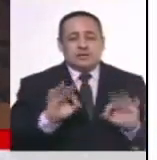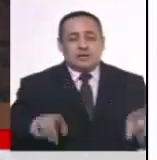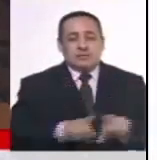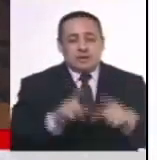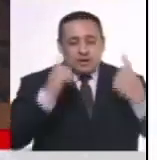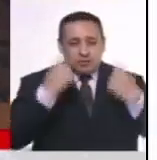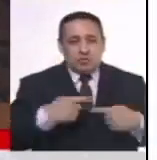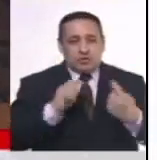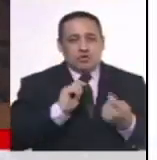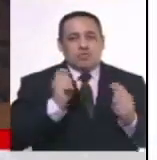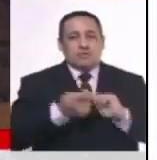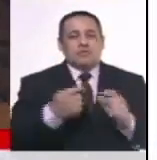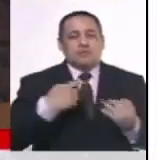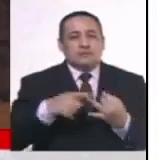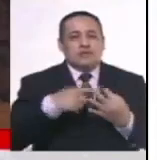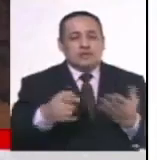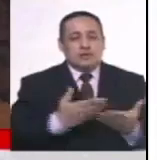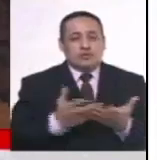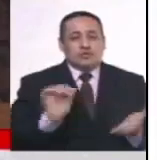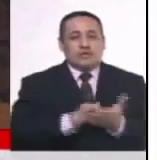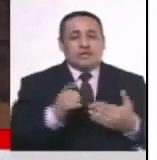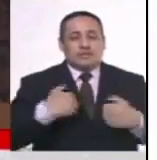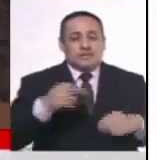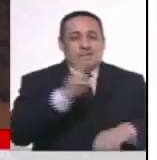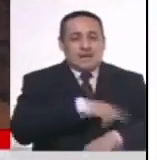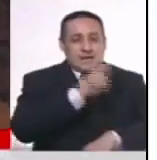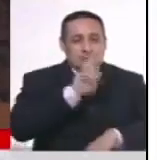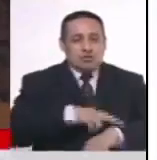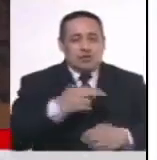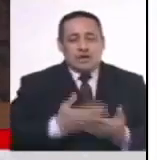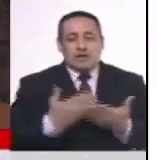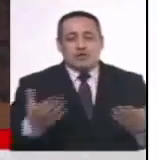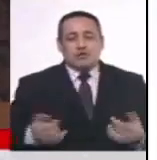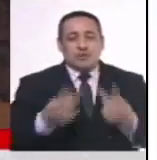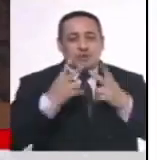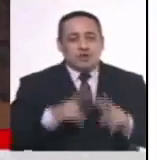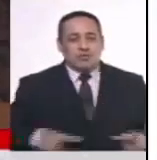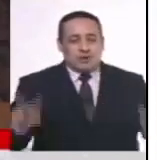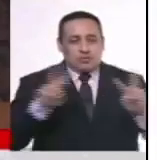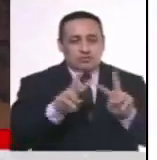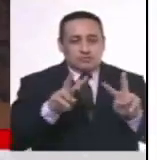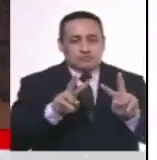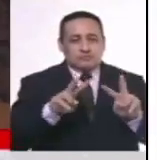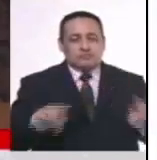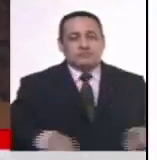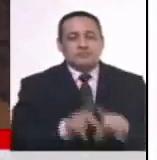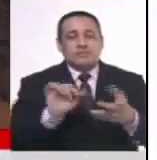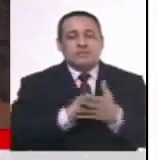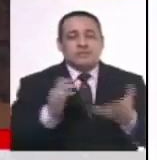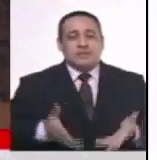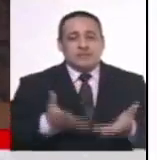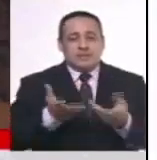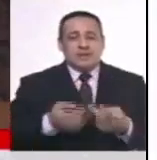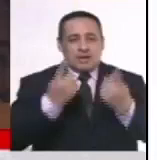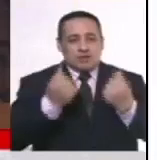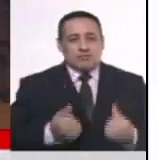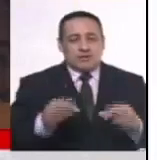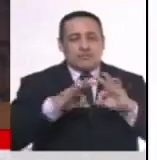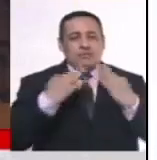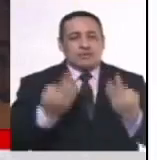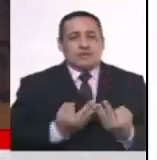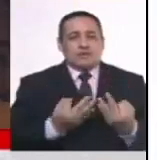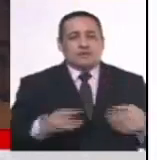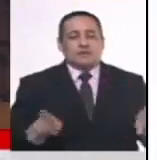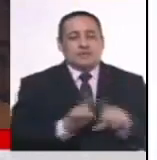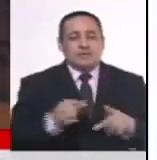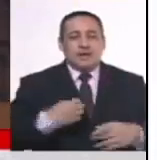convertiremos las materias primas que producen nuestras regiones en productos con valor agregado, que sirvan a la economía familiar,